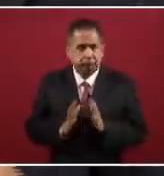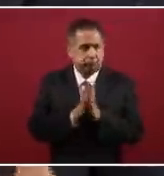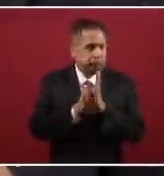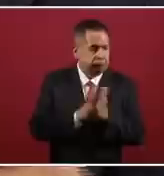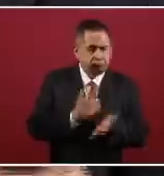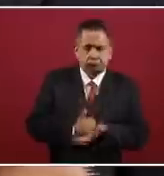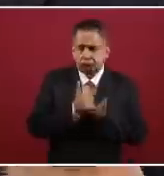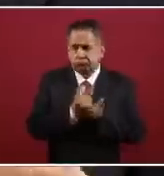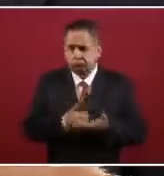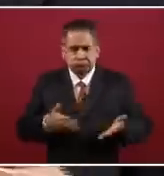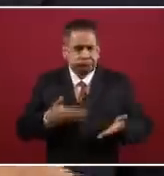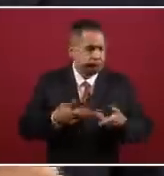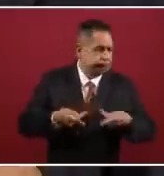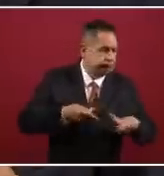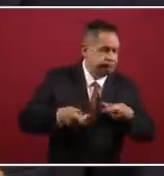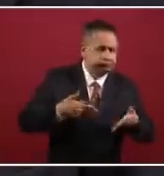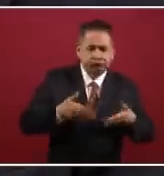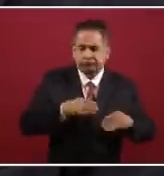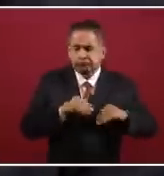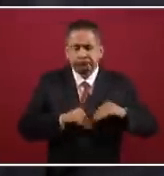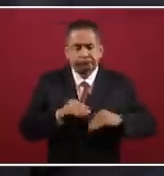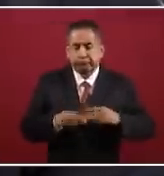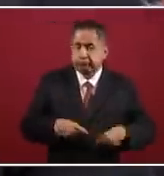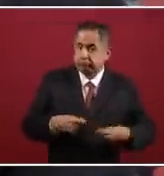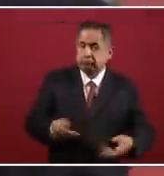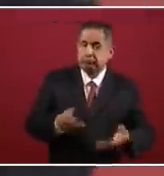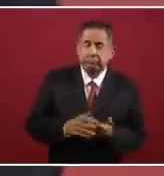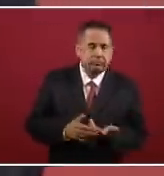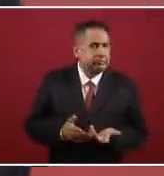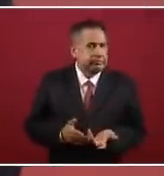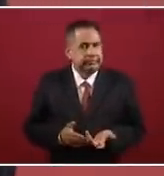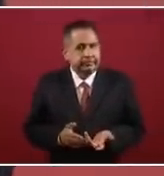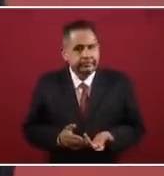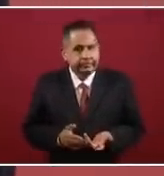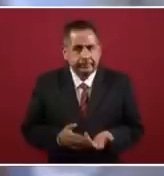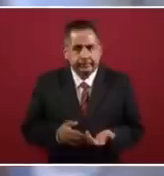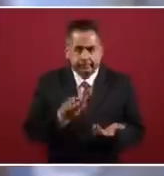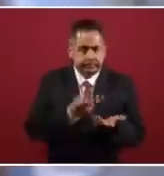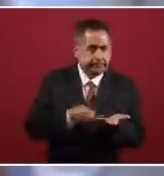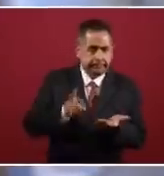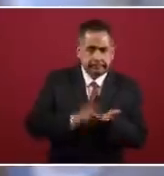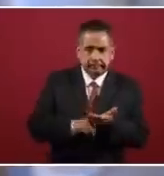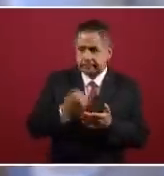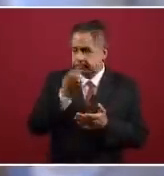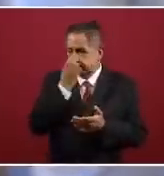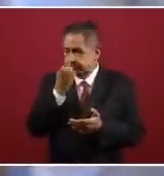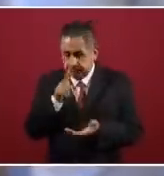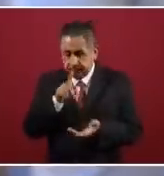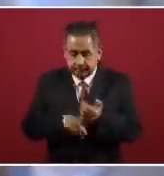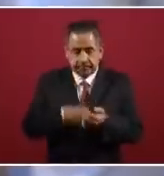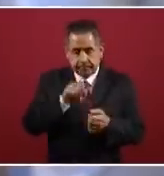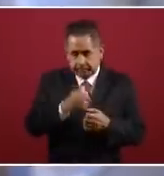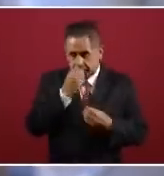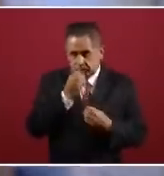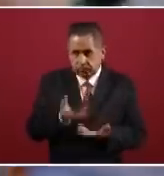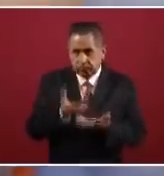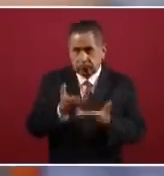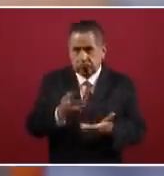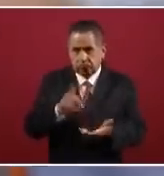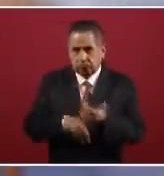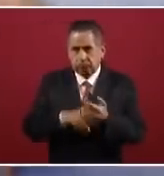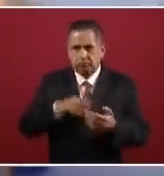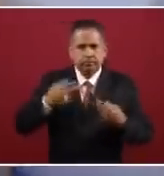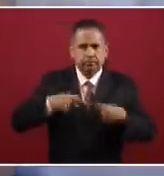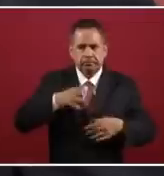participando en la cocina. O sea, la escuela al mismo tiempo es comedor. Para las zonas